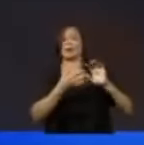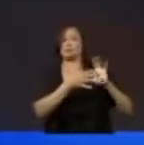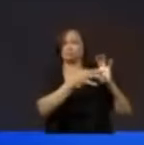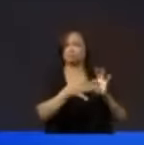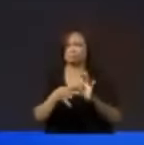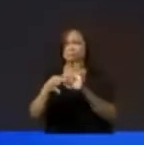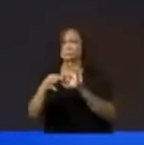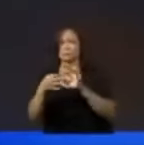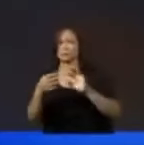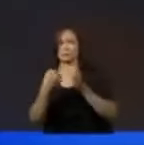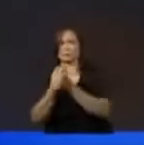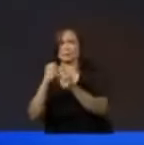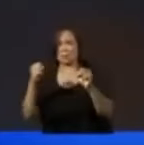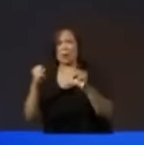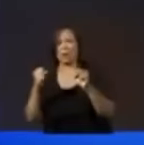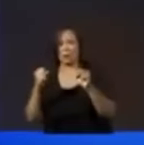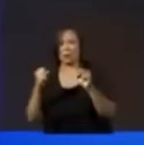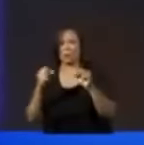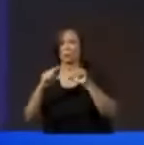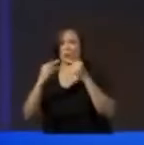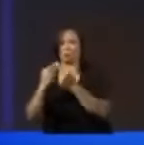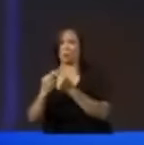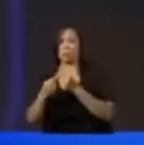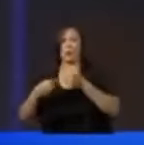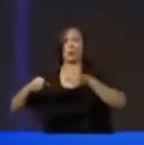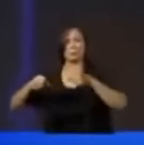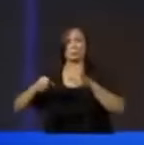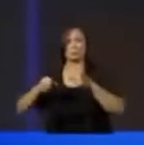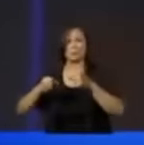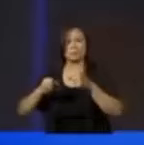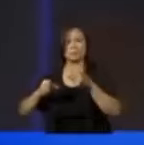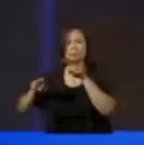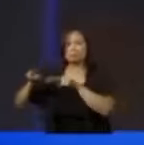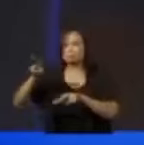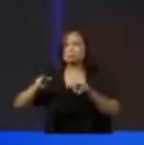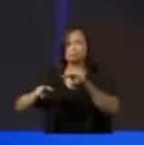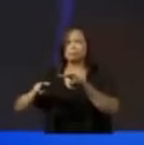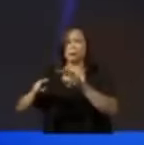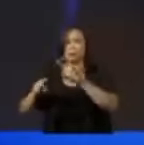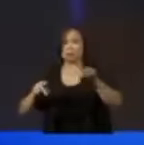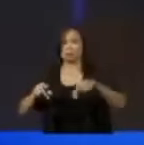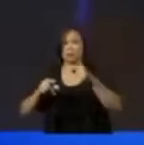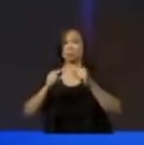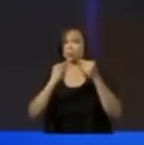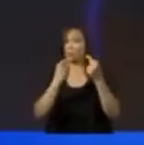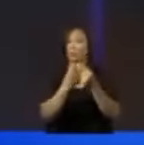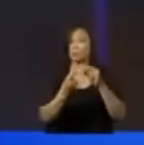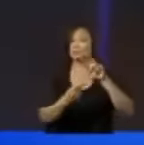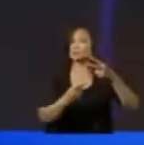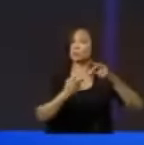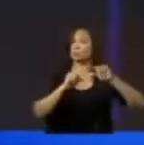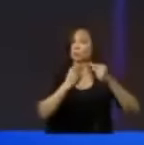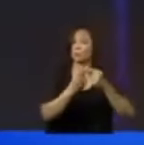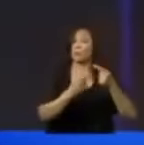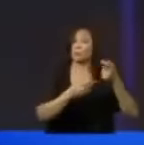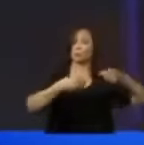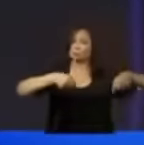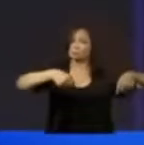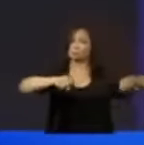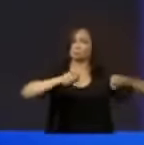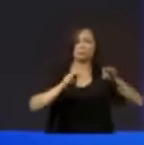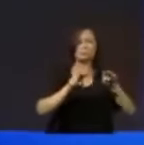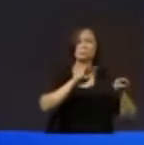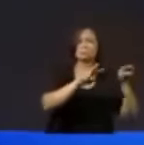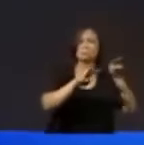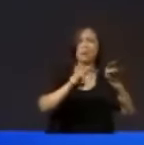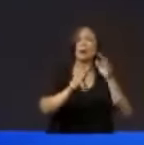seguridad. Un primer anillo compuesto por patrullas de proximidad. Un segundo anillo compuesto por patrullas